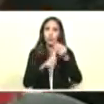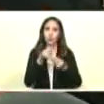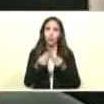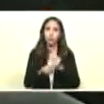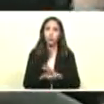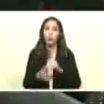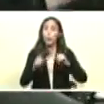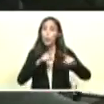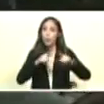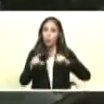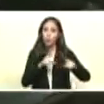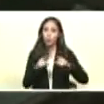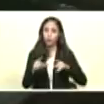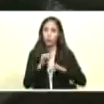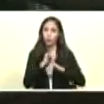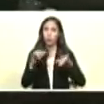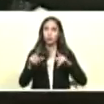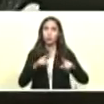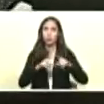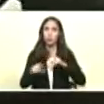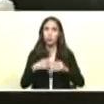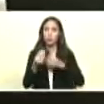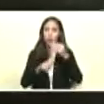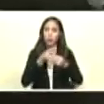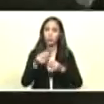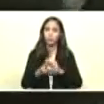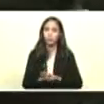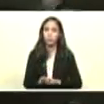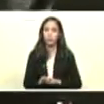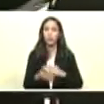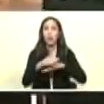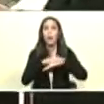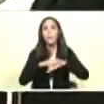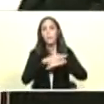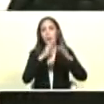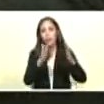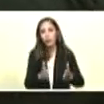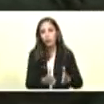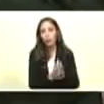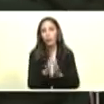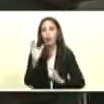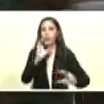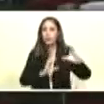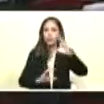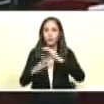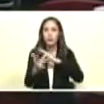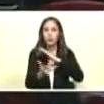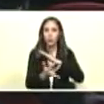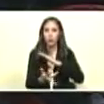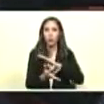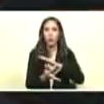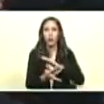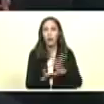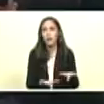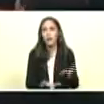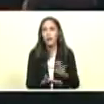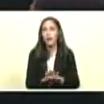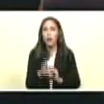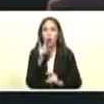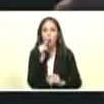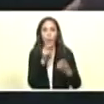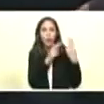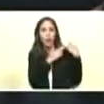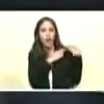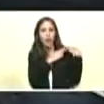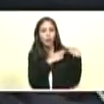coordinar, superintendente, ministro Roa, criptoministro, tesorero,